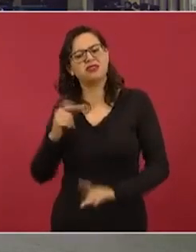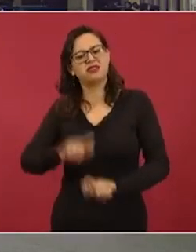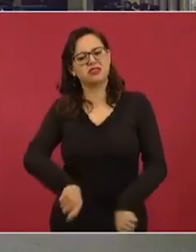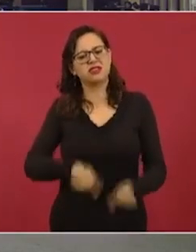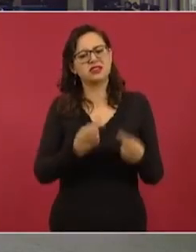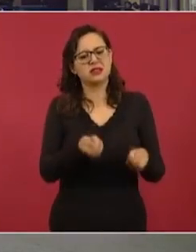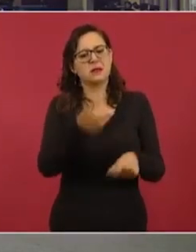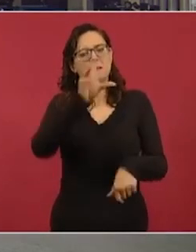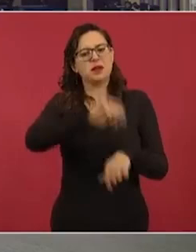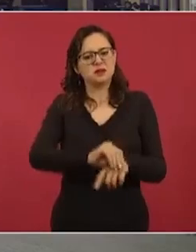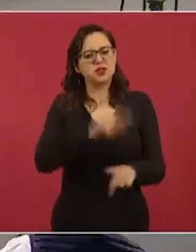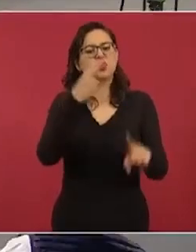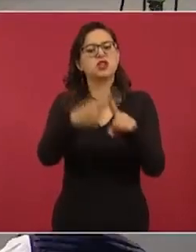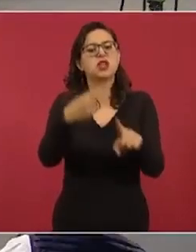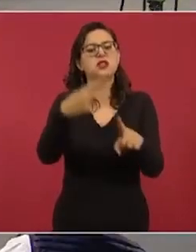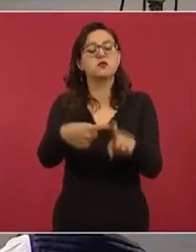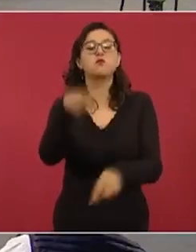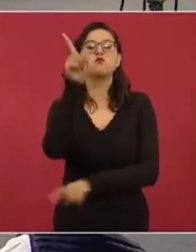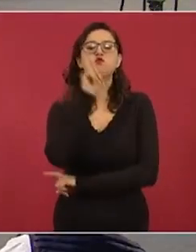La señora Julia Carabias.